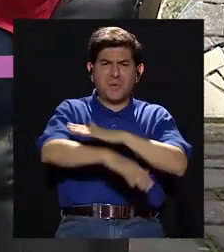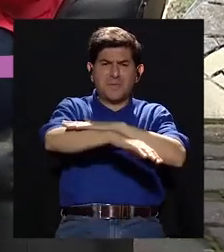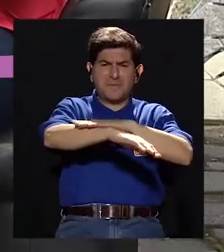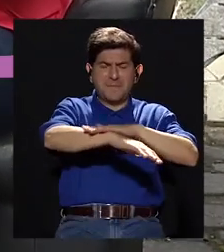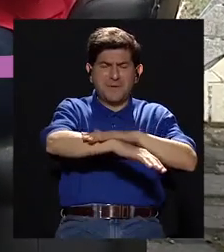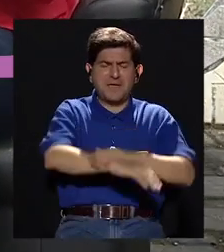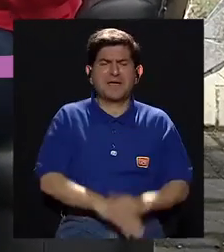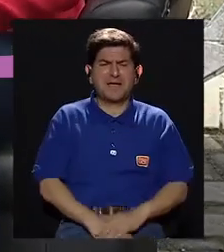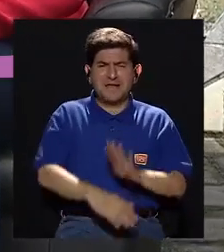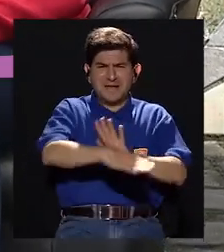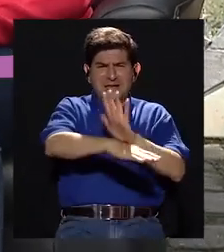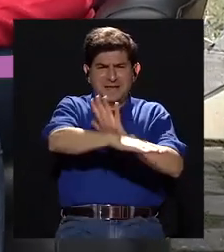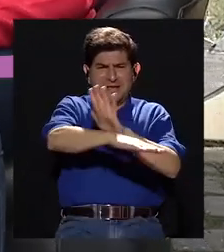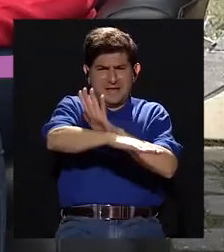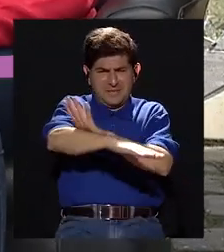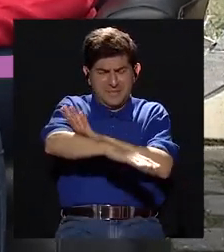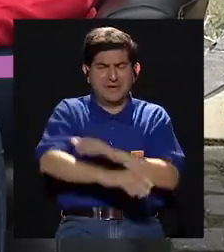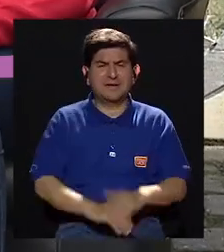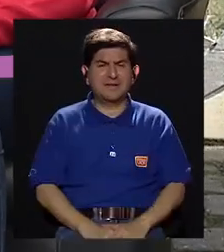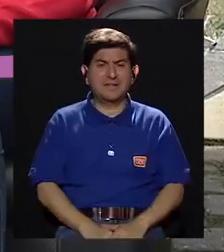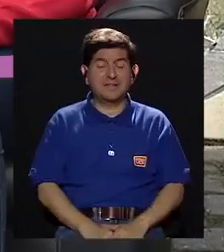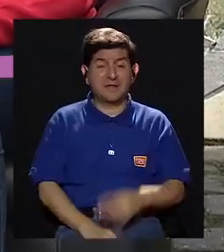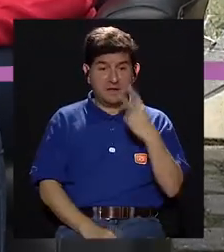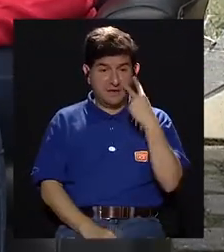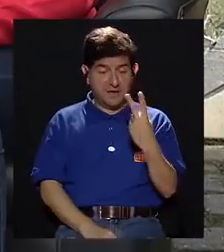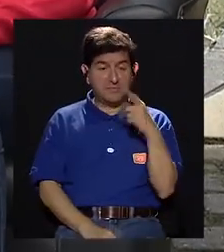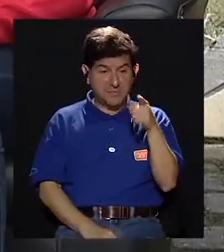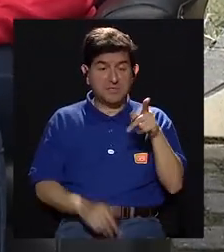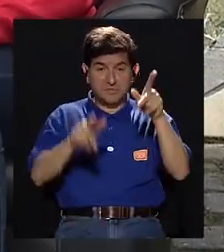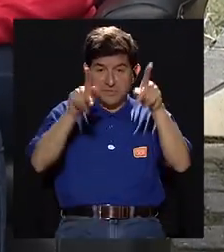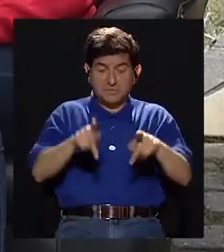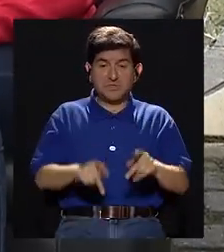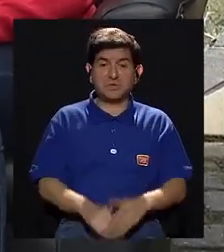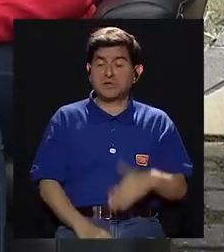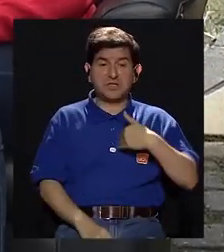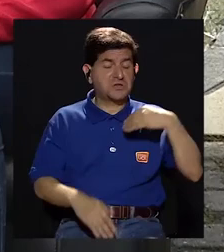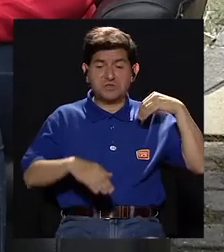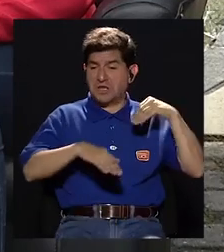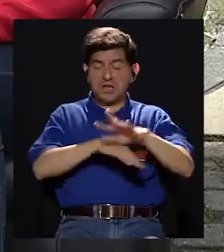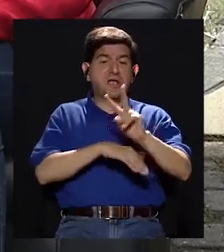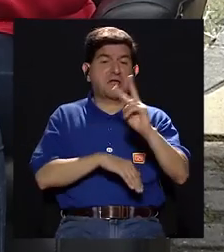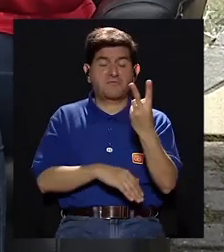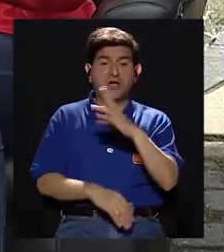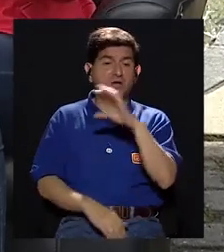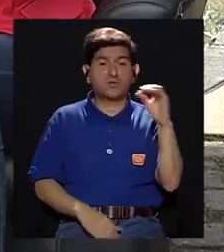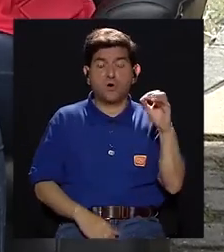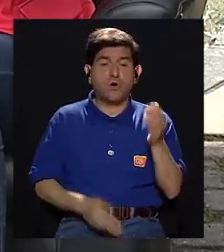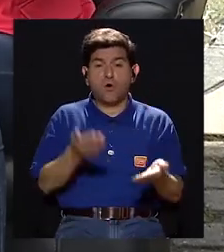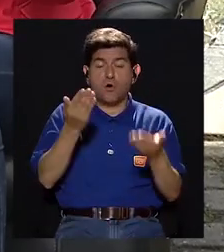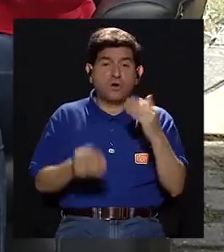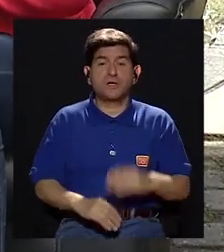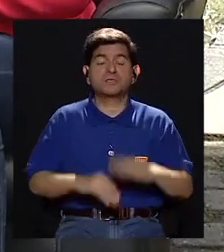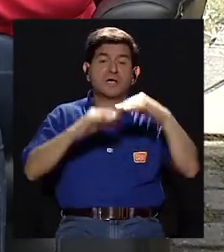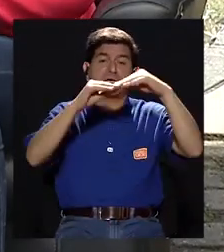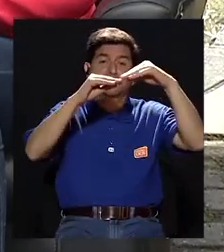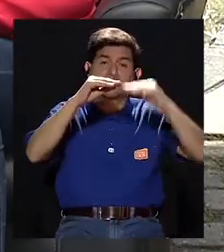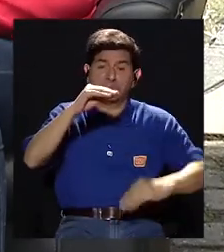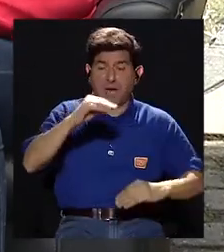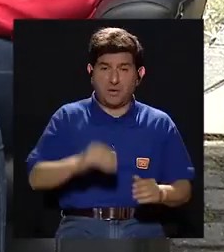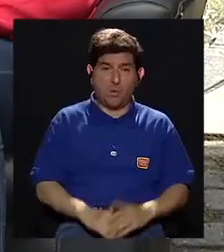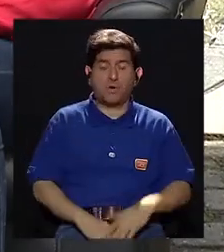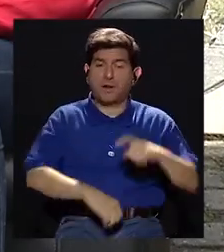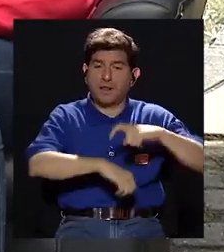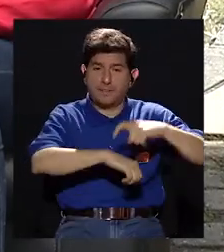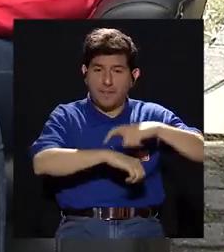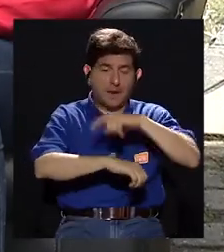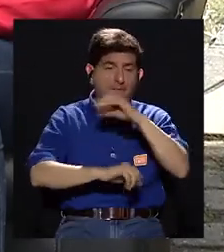piel por la misma afectación, y han visto como ellos no tienen esos efectos secundarios, o si lo tienen es mucho menor